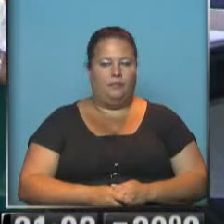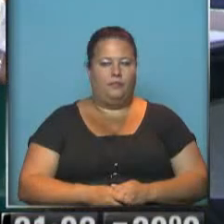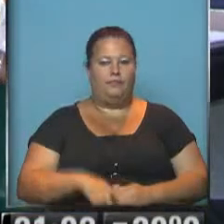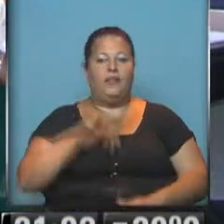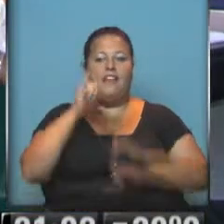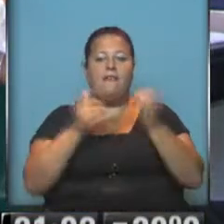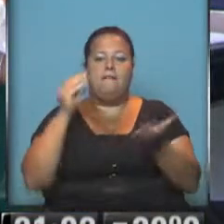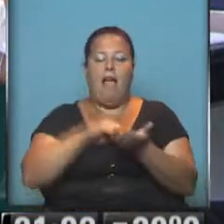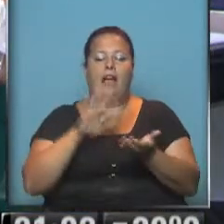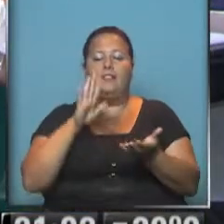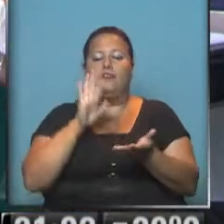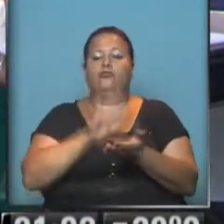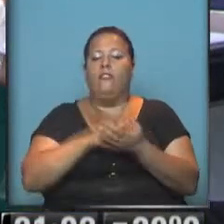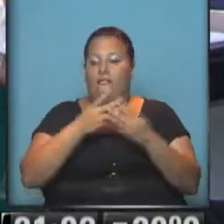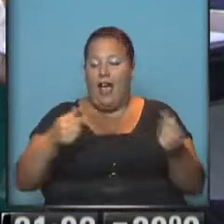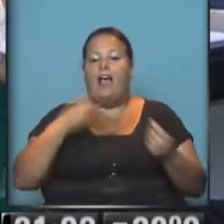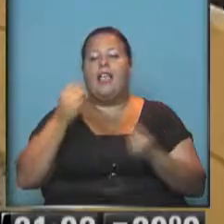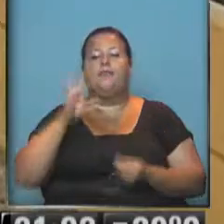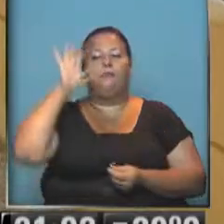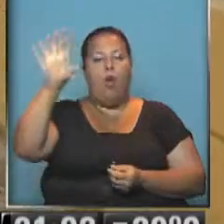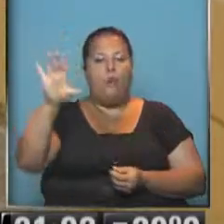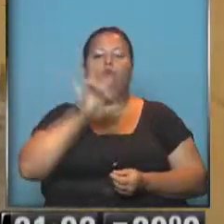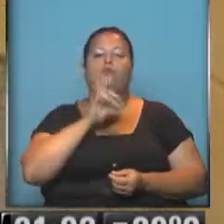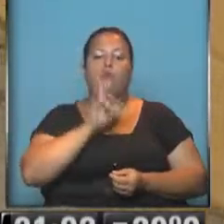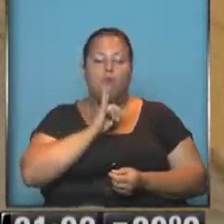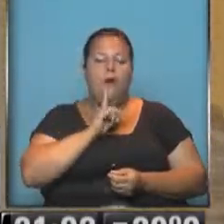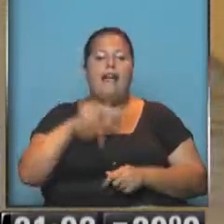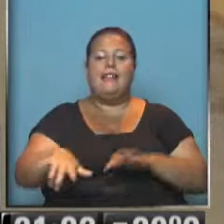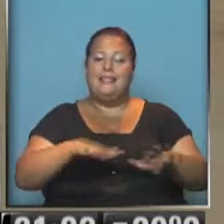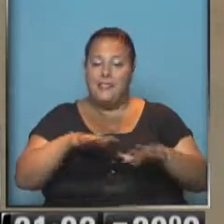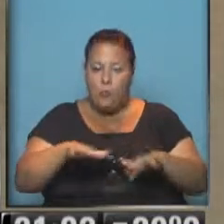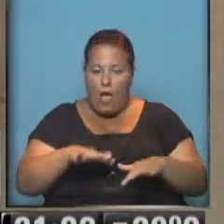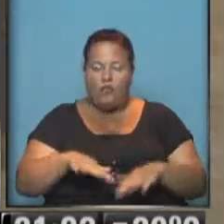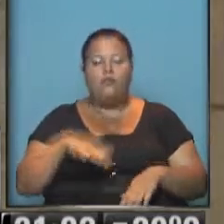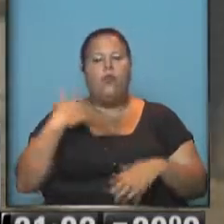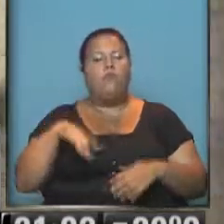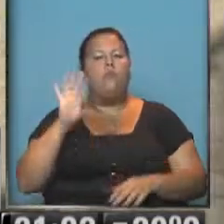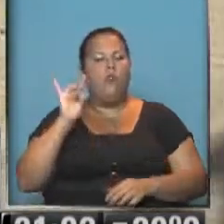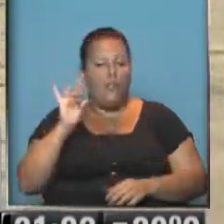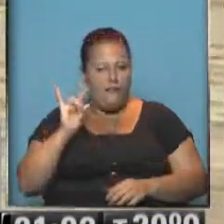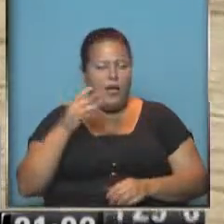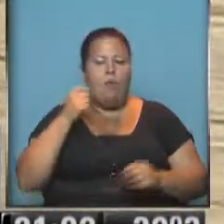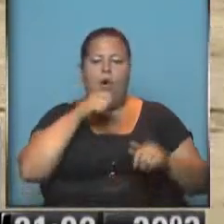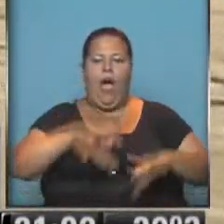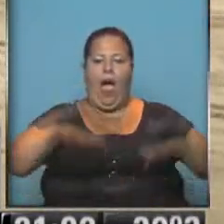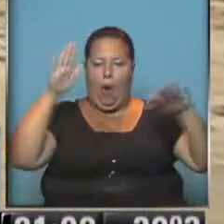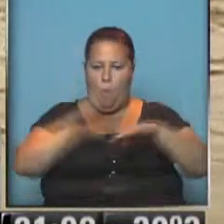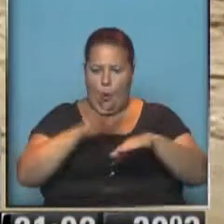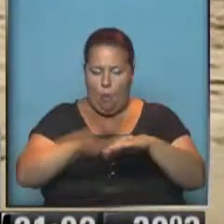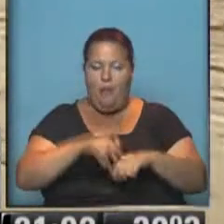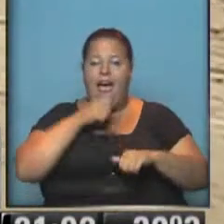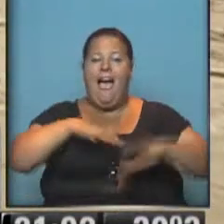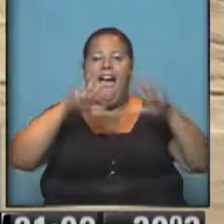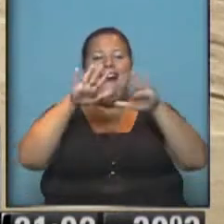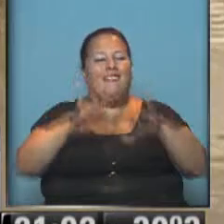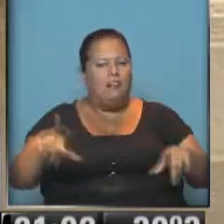Dos informaciones más antes de irnos. Una que nos lleva a la provincia de Tucumán. Se está viviendo una situación muy compleja por las inundaciones y el agua que